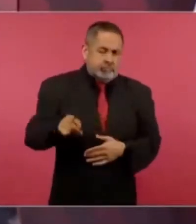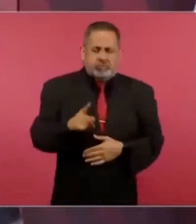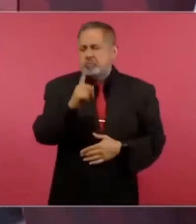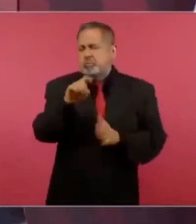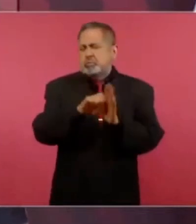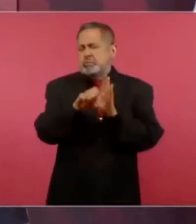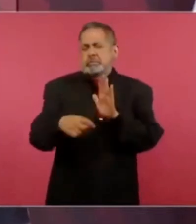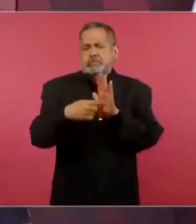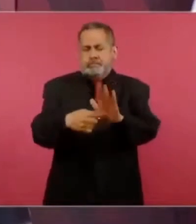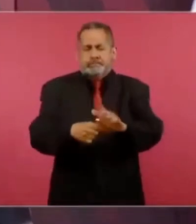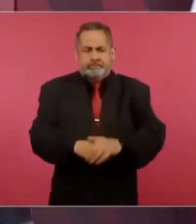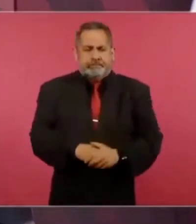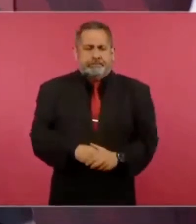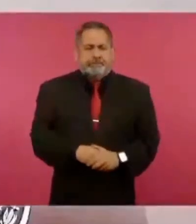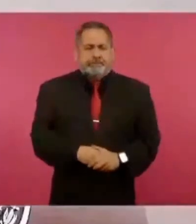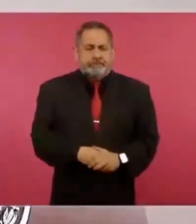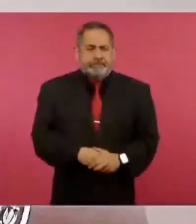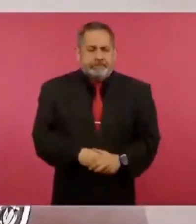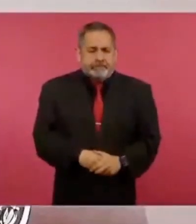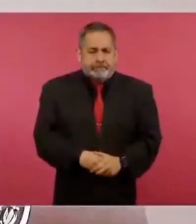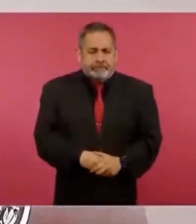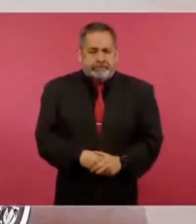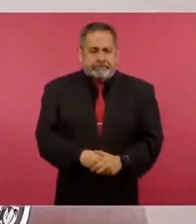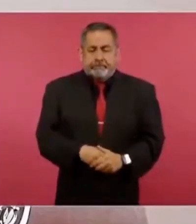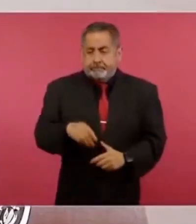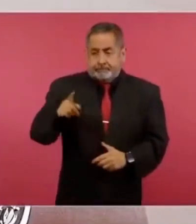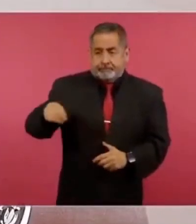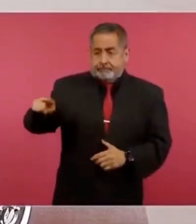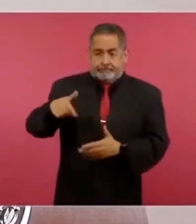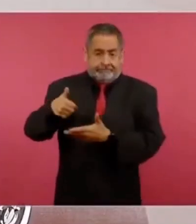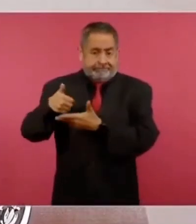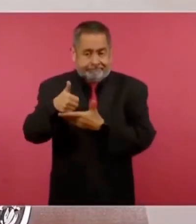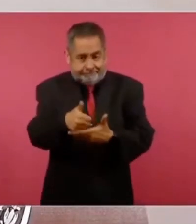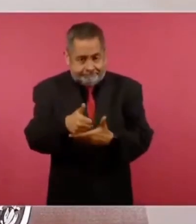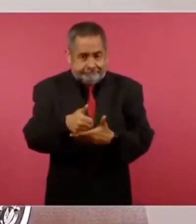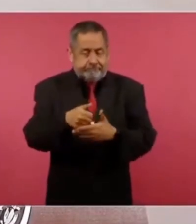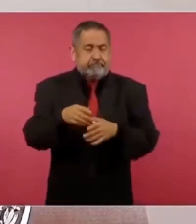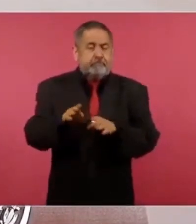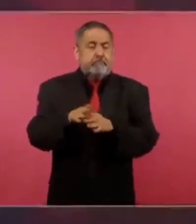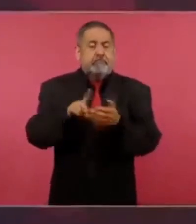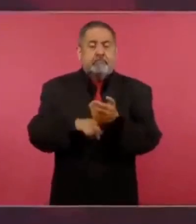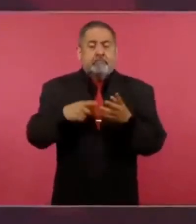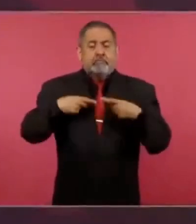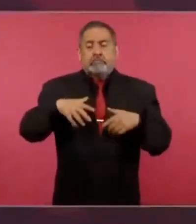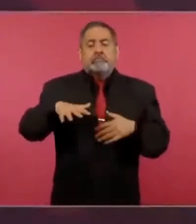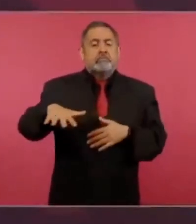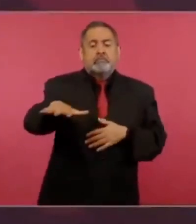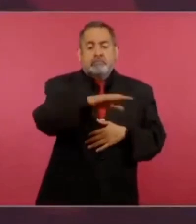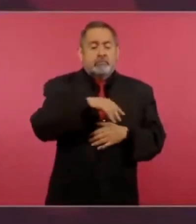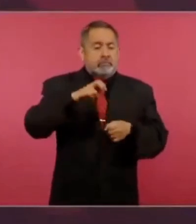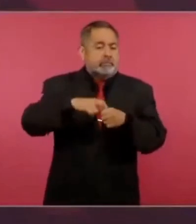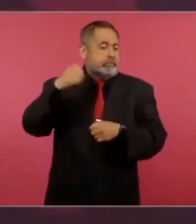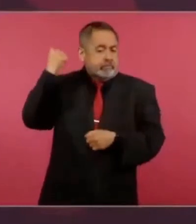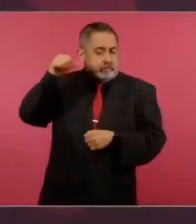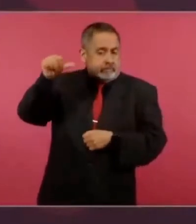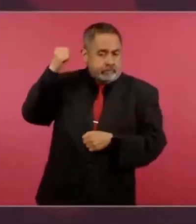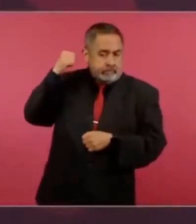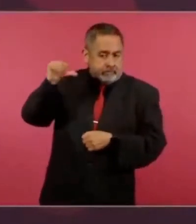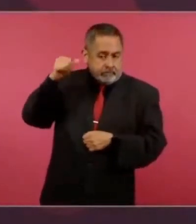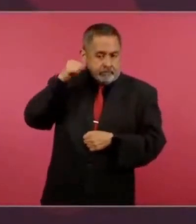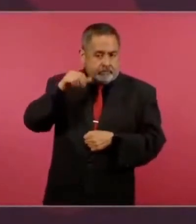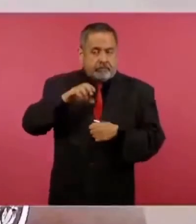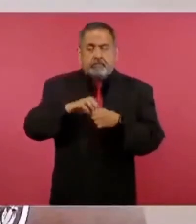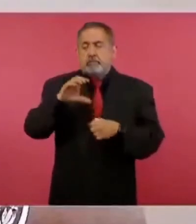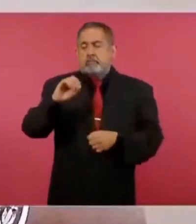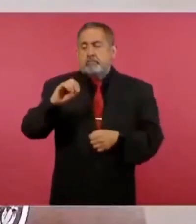ejemplo. La forma en que ayudamos a la gente damnificada de Acapulco y de Coyuca